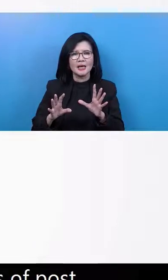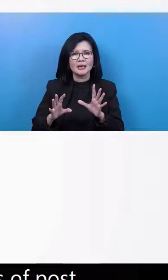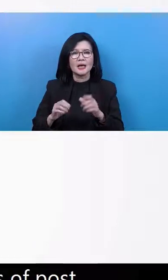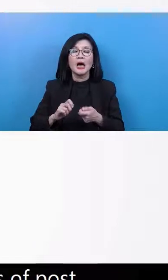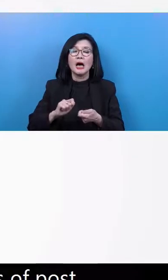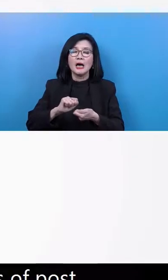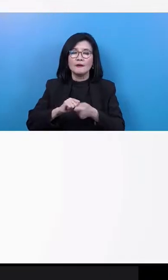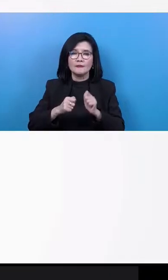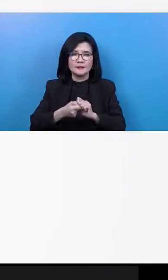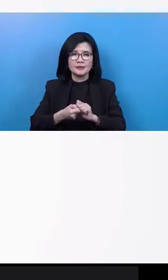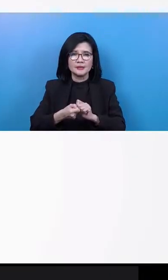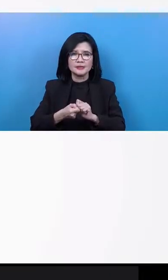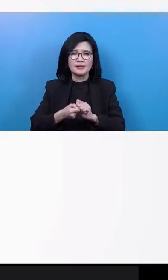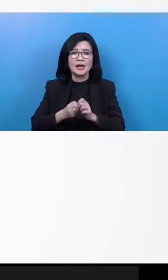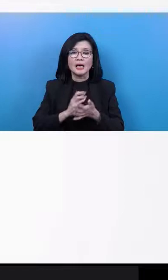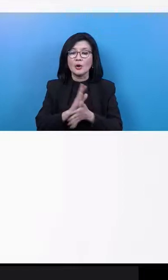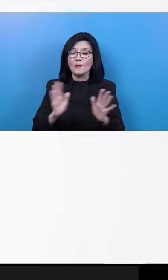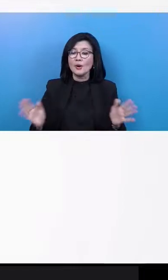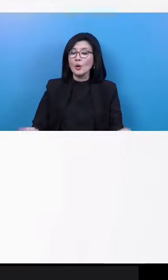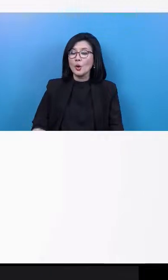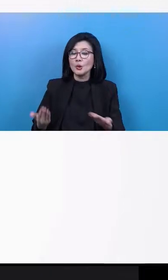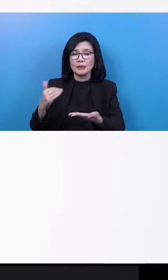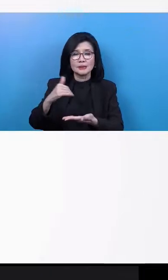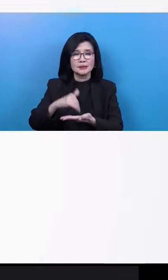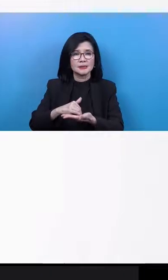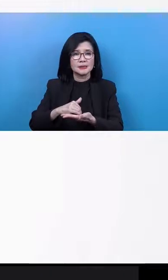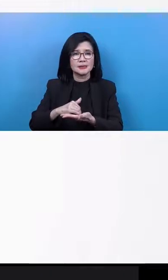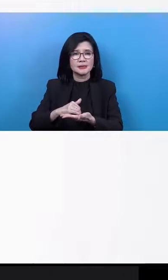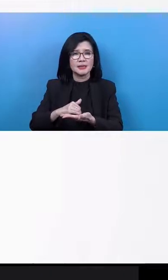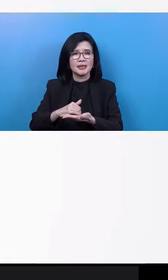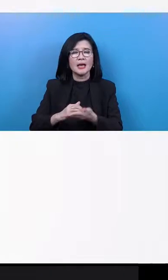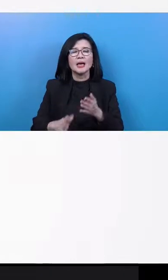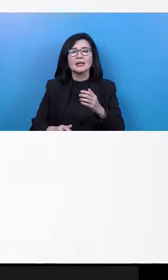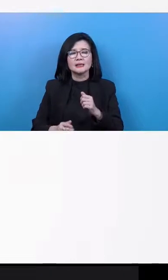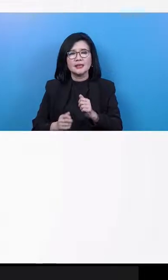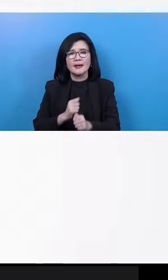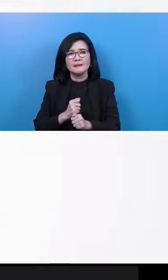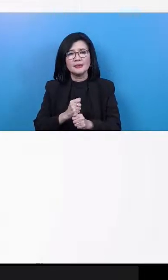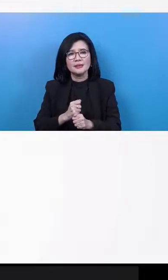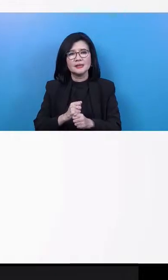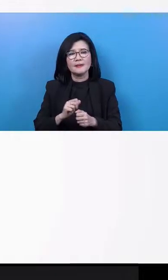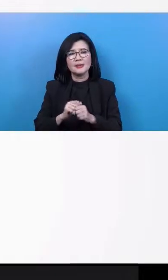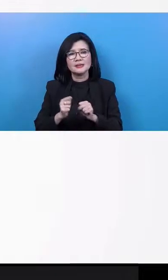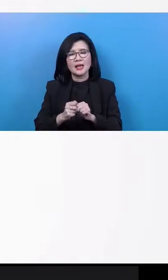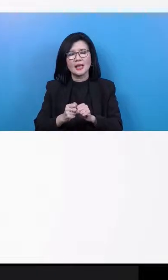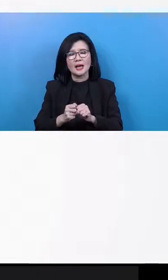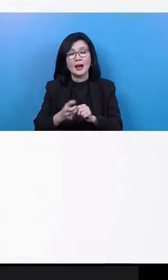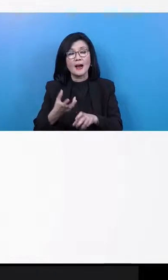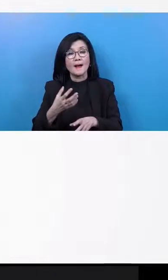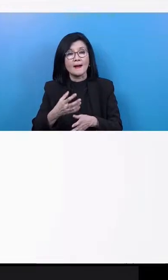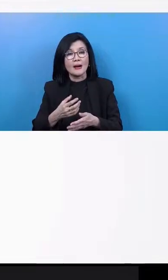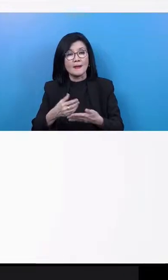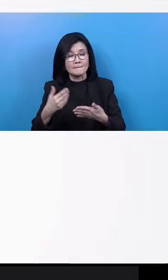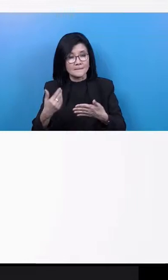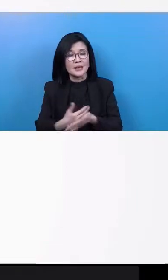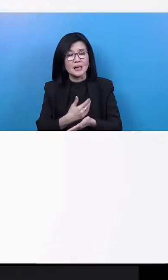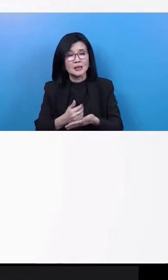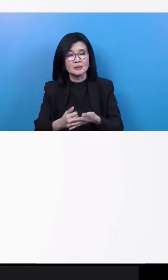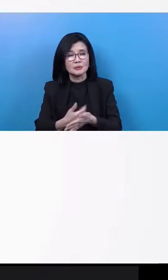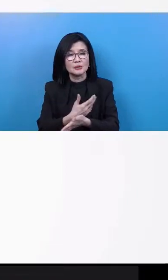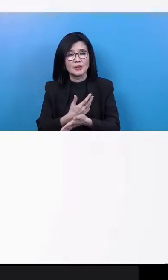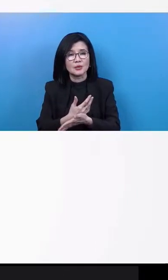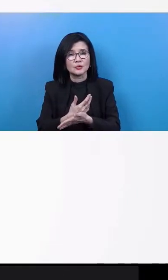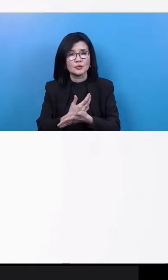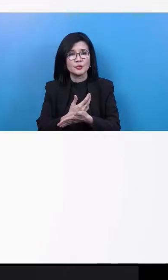instrumentos para desarrollar metodologías para el blindaje climático, el clasificador presupuestario, identificar cuál ha sido